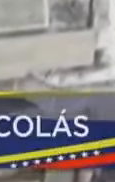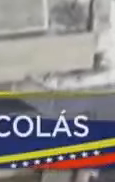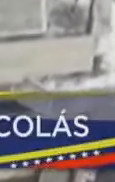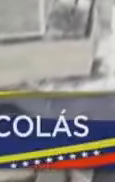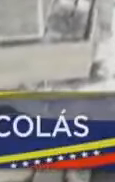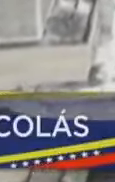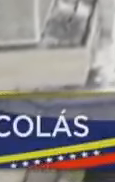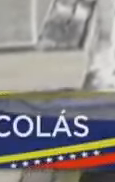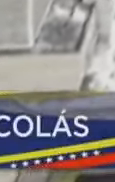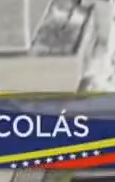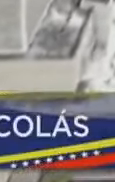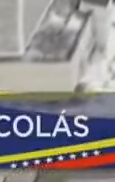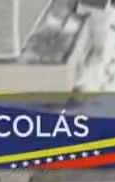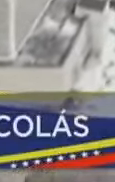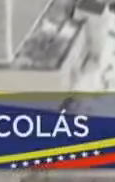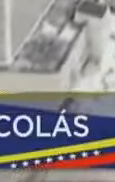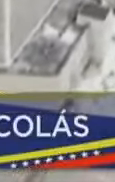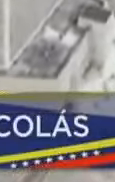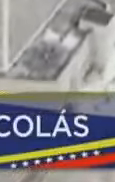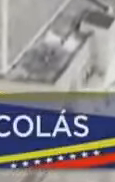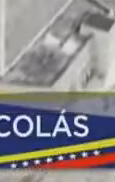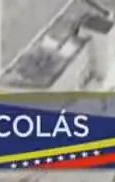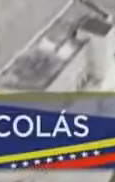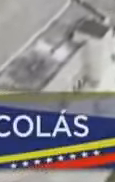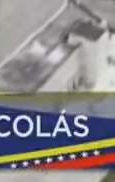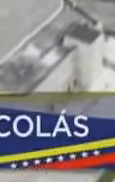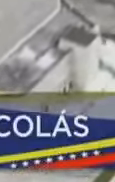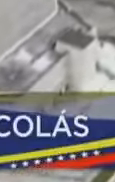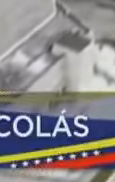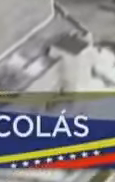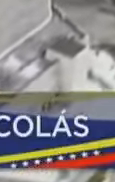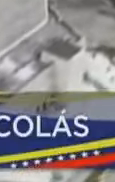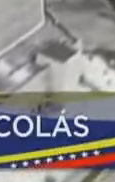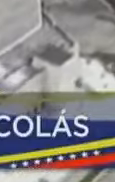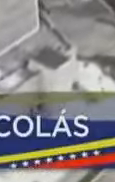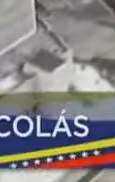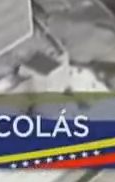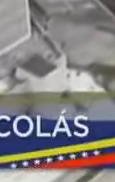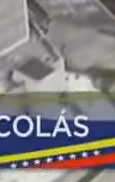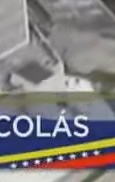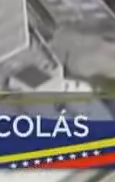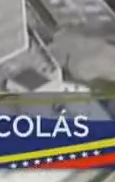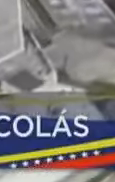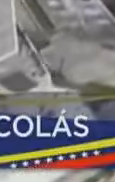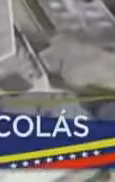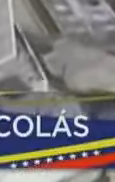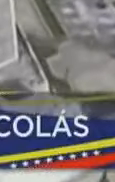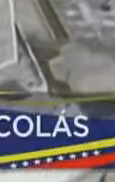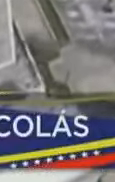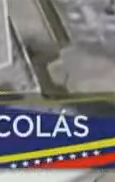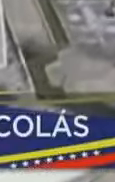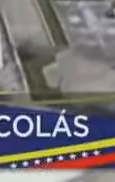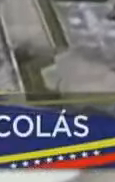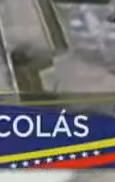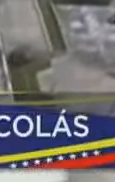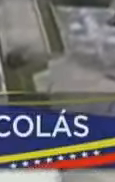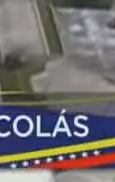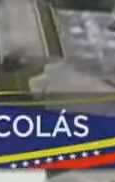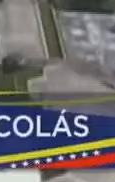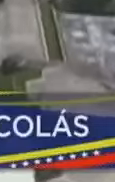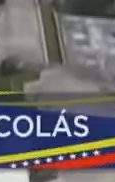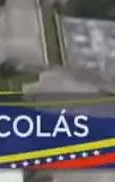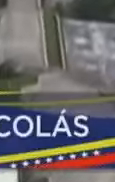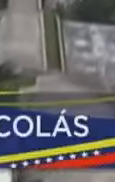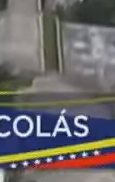Carreño. Venezuela emprende con Nicolás, el presidente de la República Bolivariana de Venezuela, Nicolás Maduro, ha destacado el trabajo de los